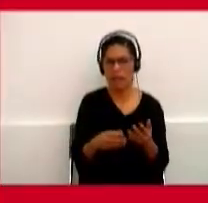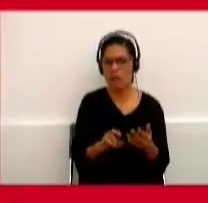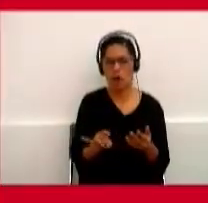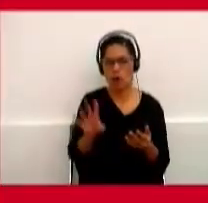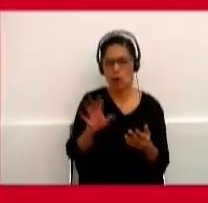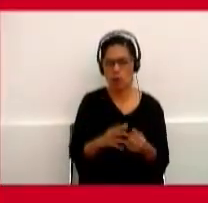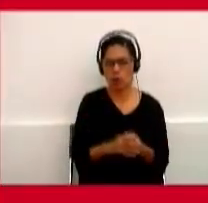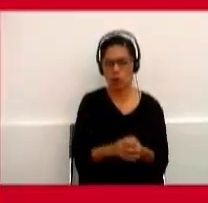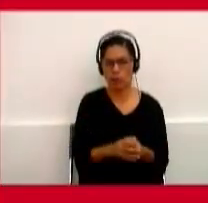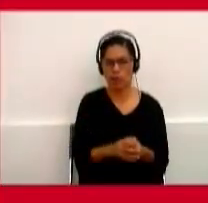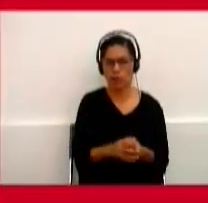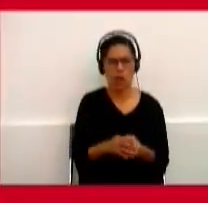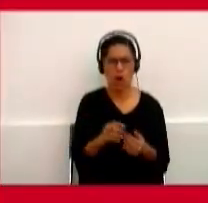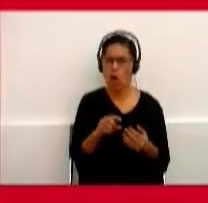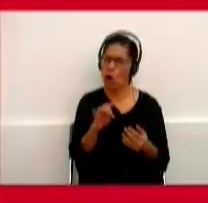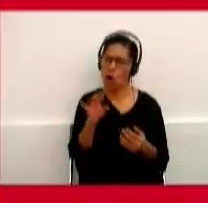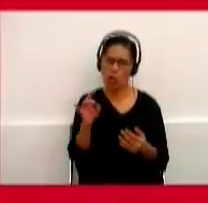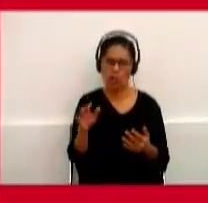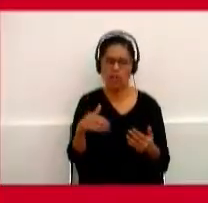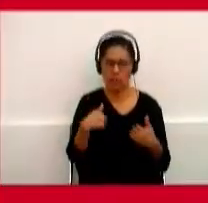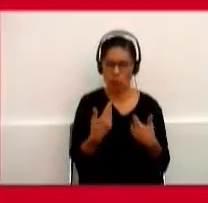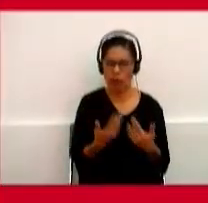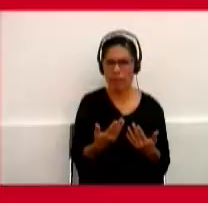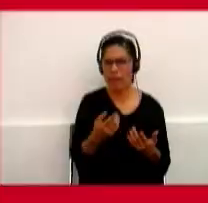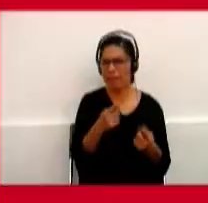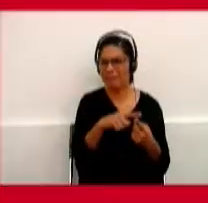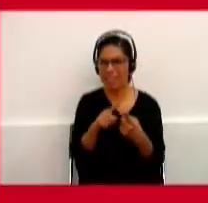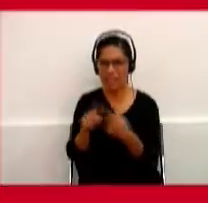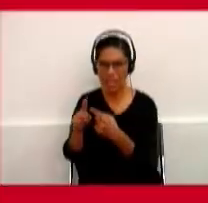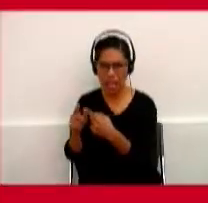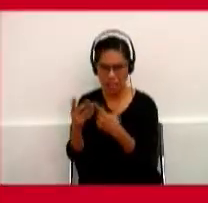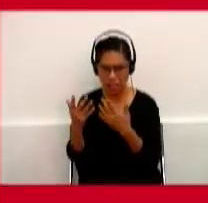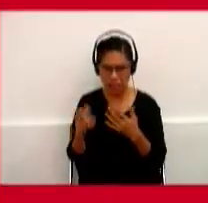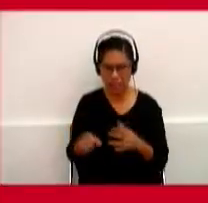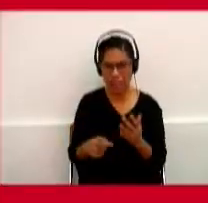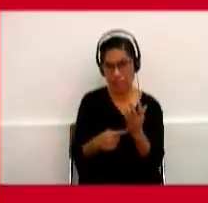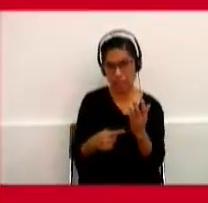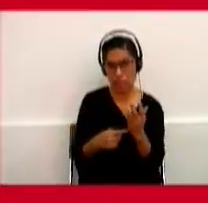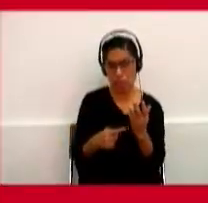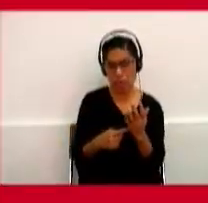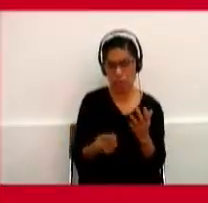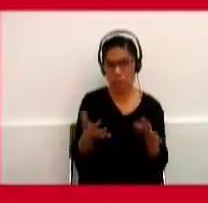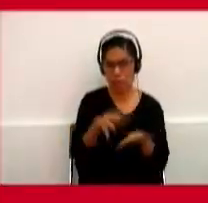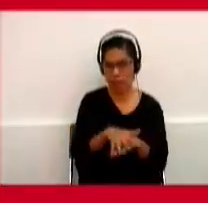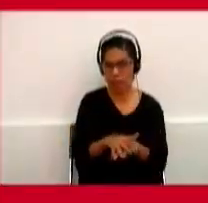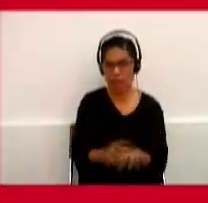con Canvas y ofrecemos también una serie de tecnologías de integración. Gracias.